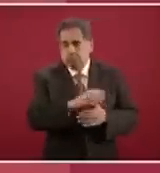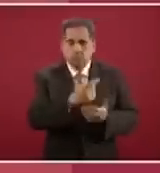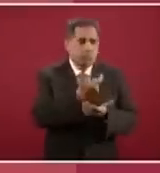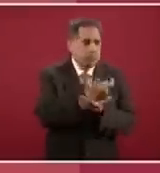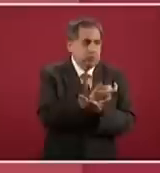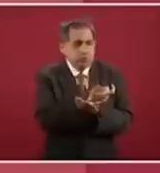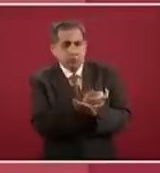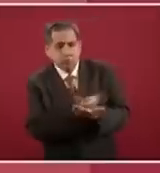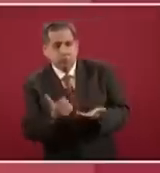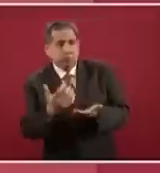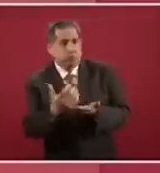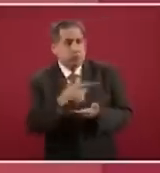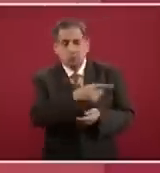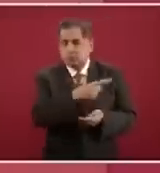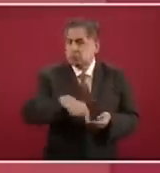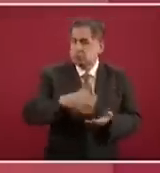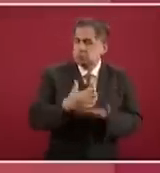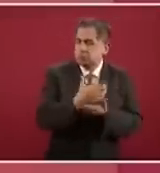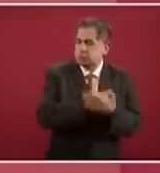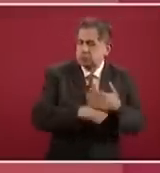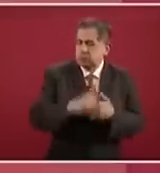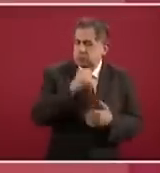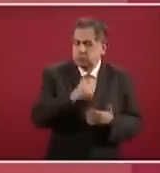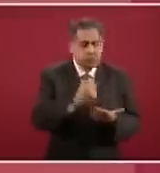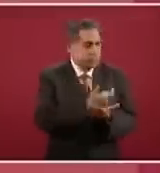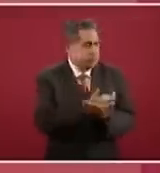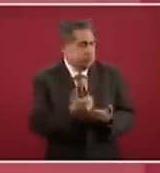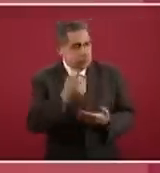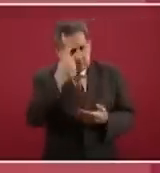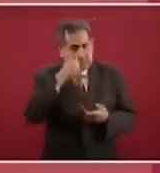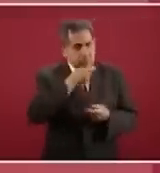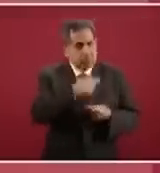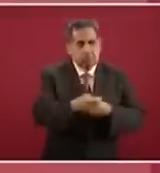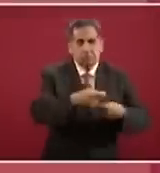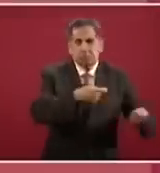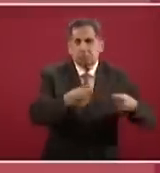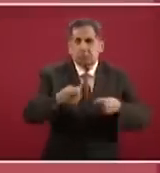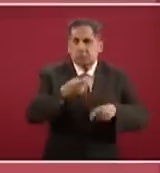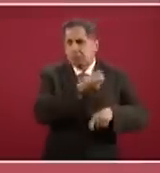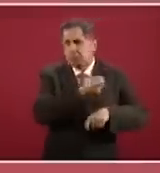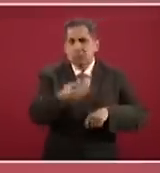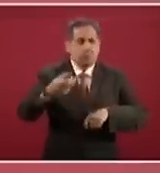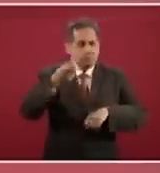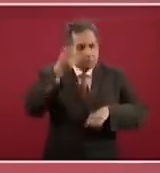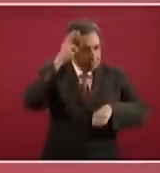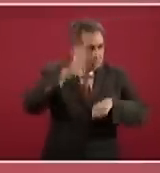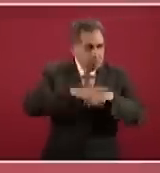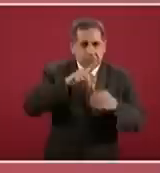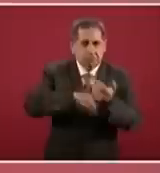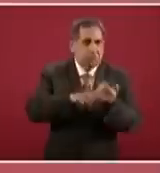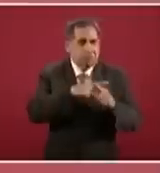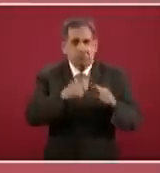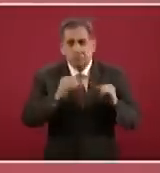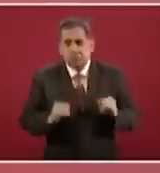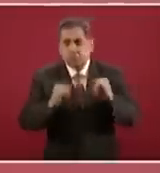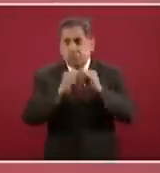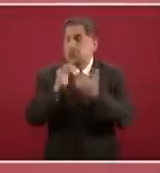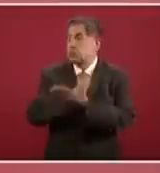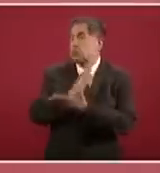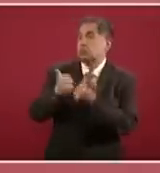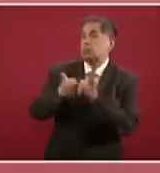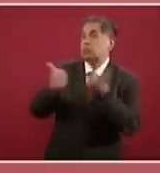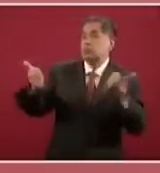sueldos para todos estos funcionarios de organismos autónomos,